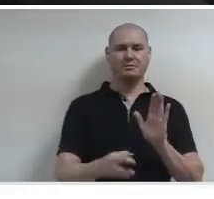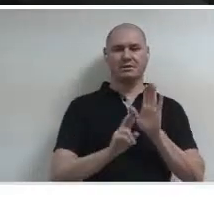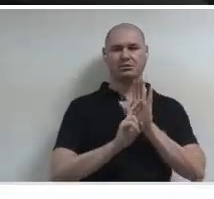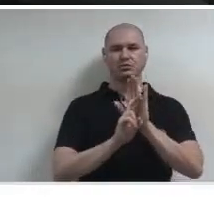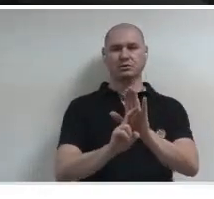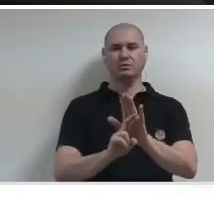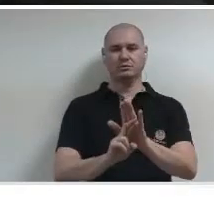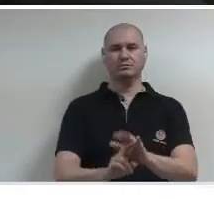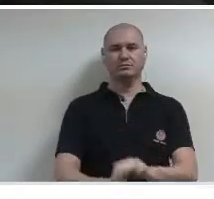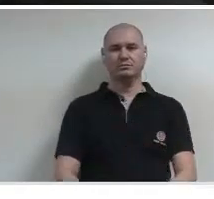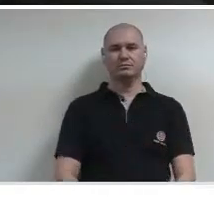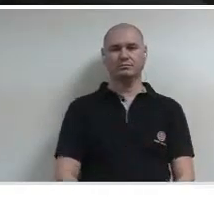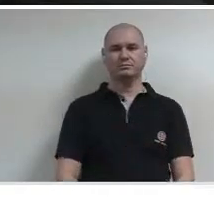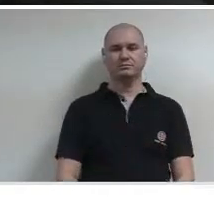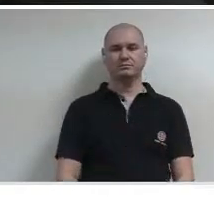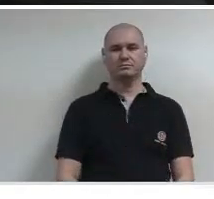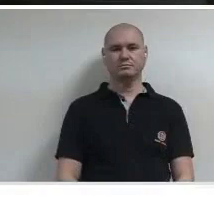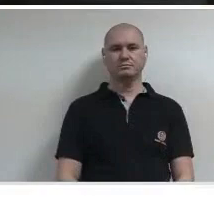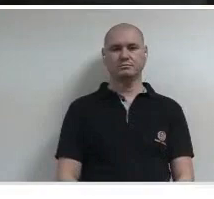tal cual. Ani Aguaisa.